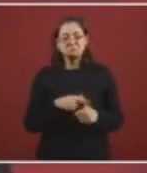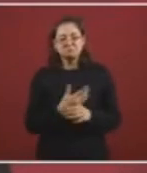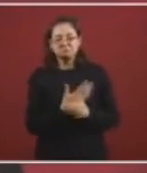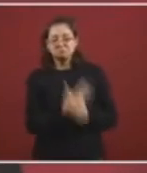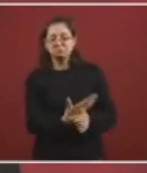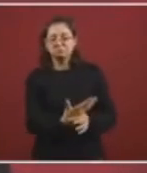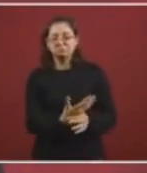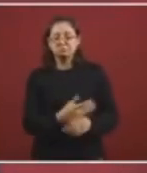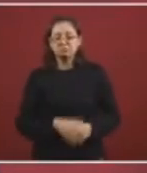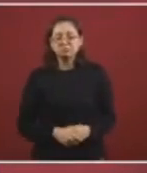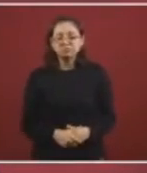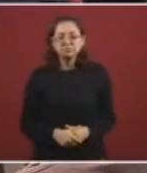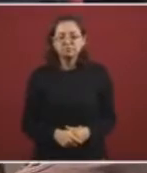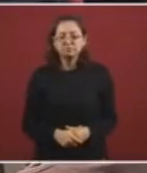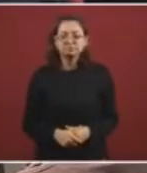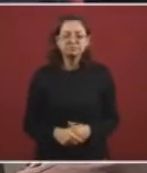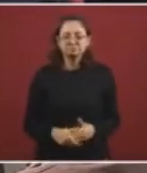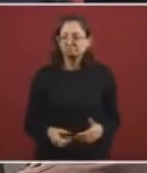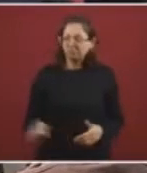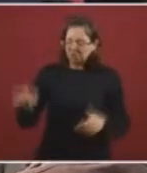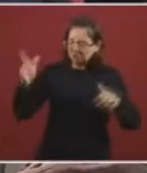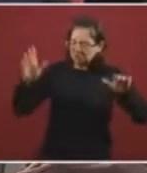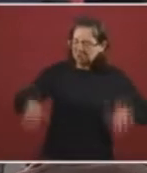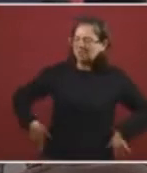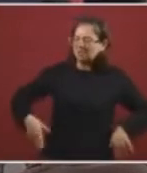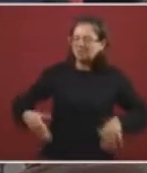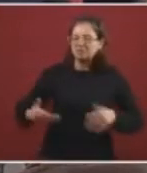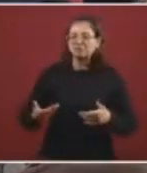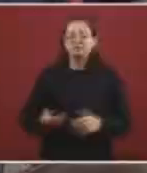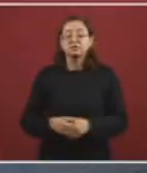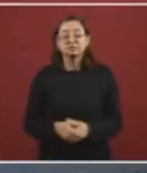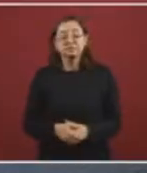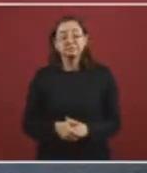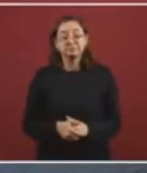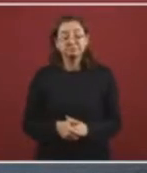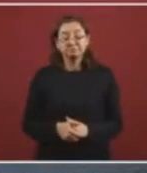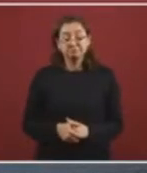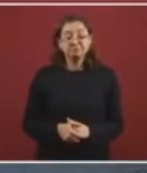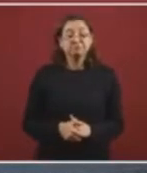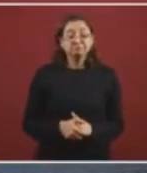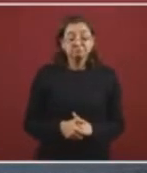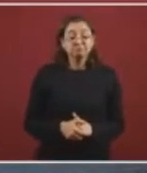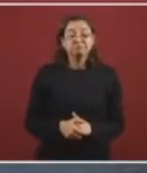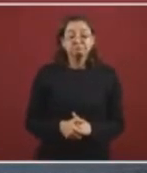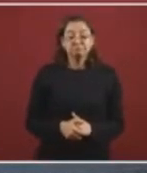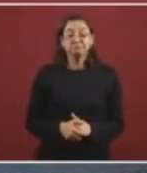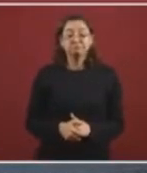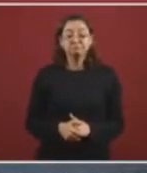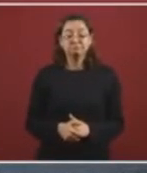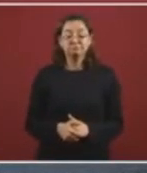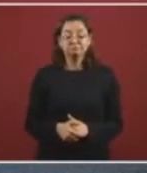y que nos faltaron pantalones, y eso entendido